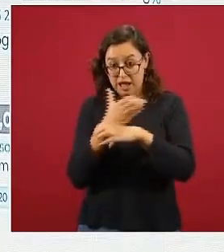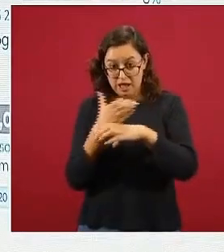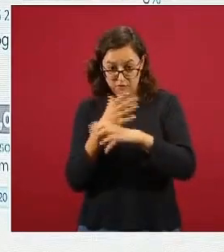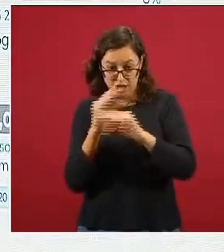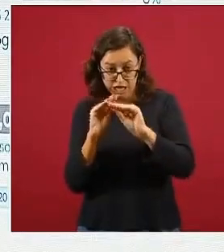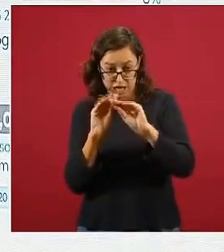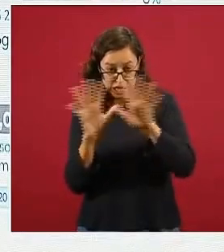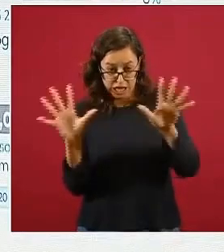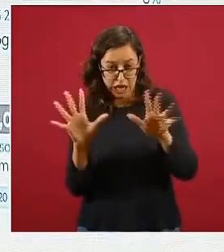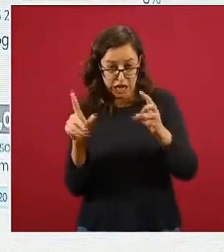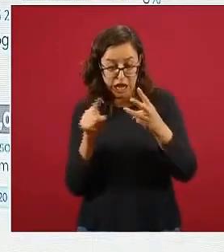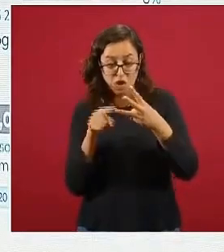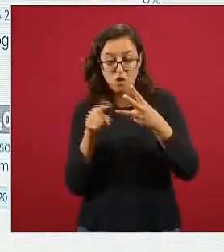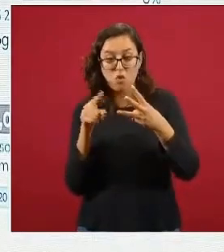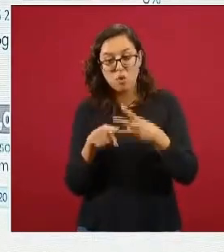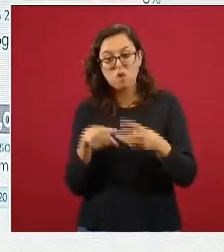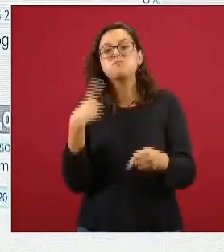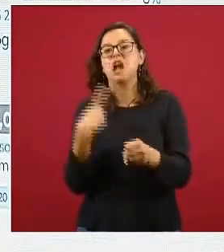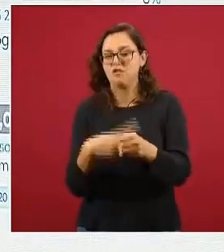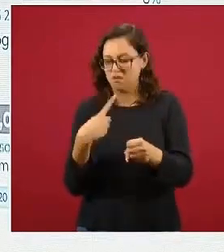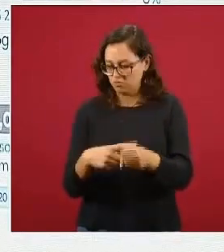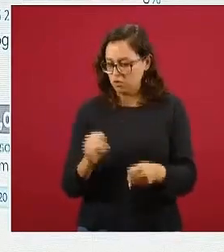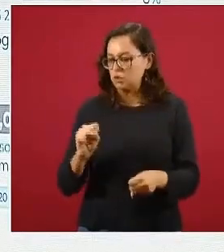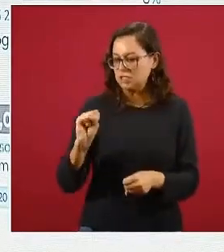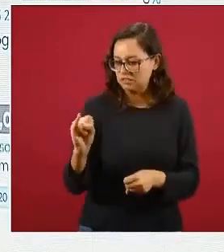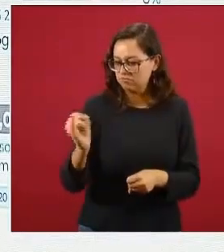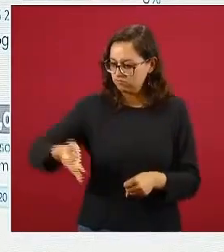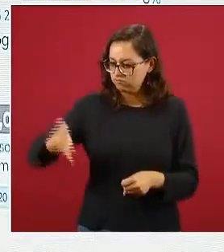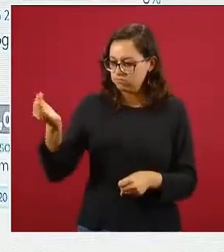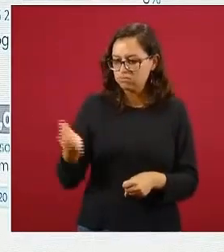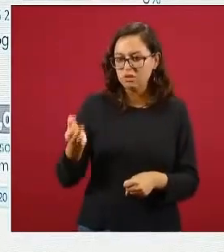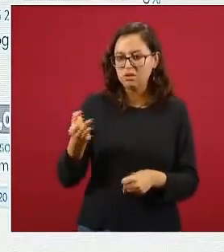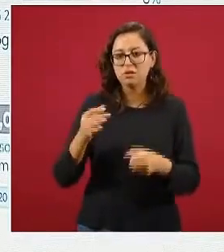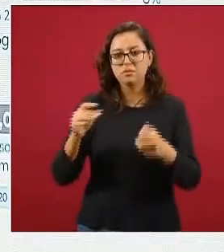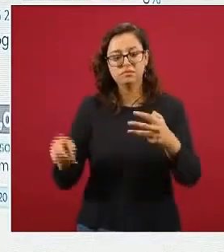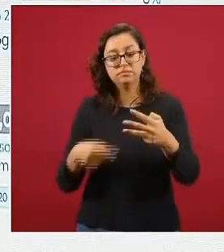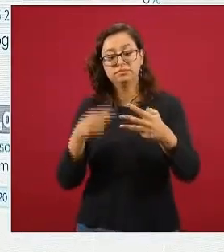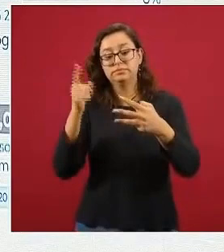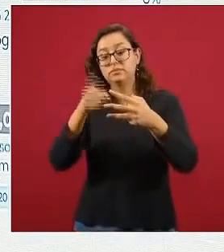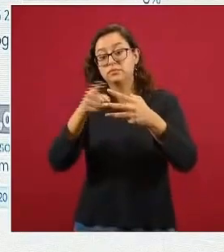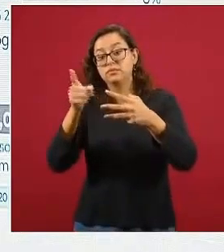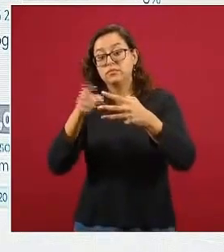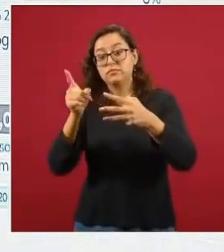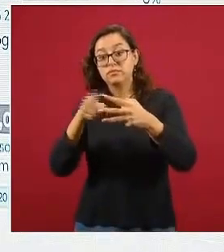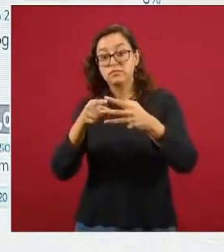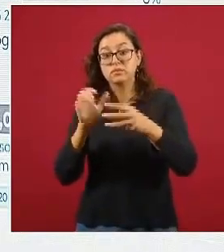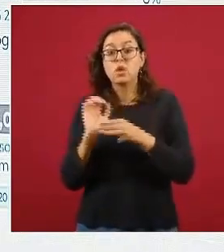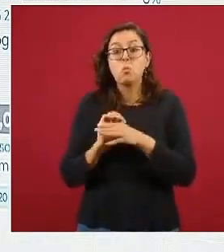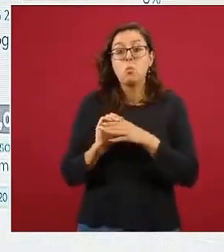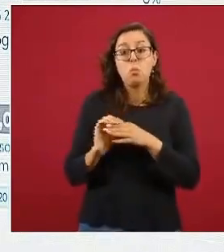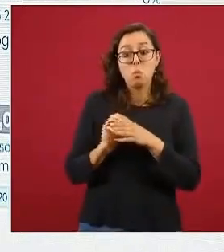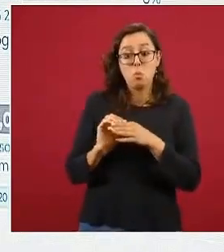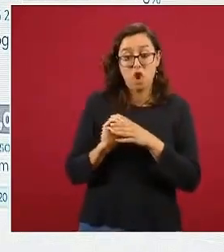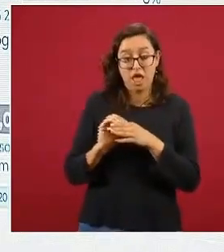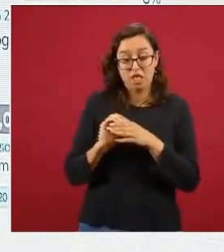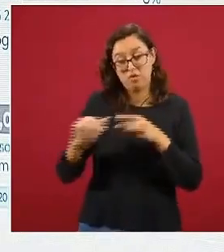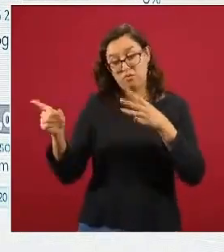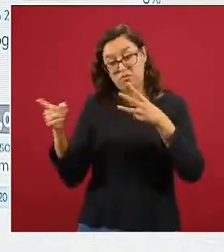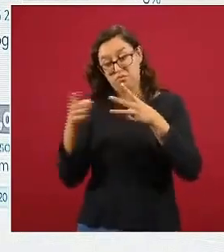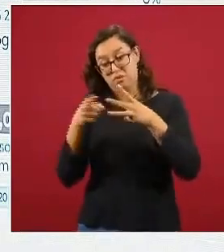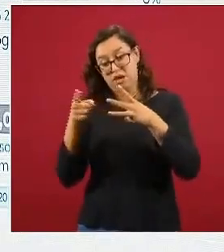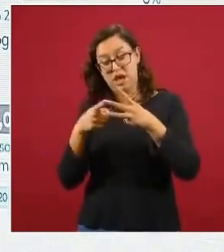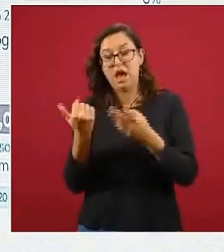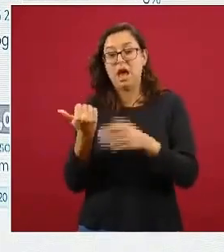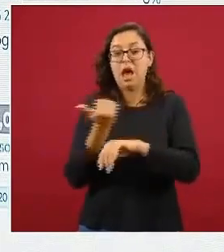claro, ocre, lo vemos aquí, en su pantalla quizá lo ve de color gris, morado en la parte superior, y una franja intermedia que es de